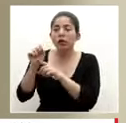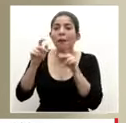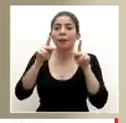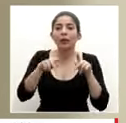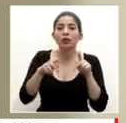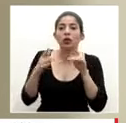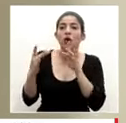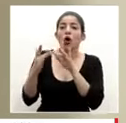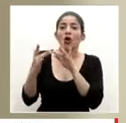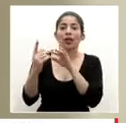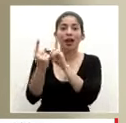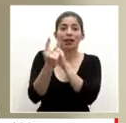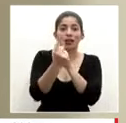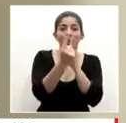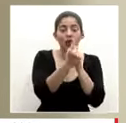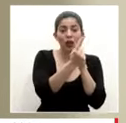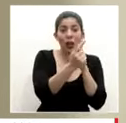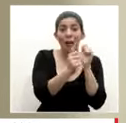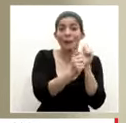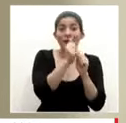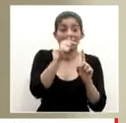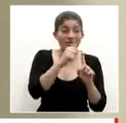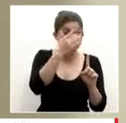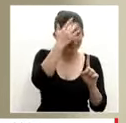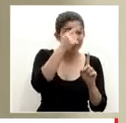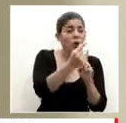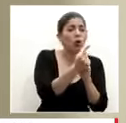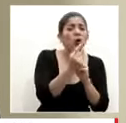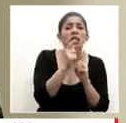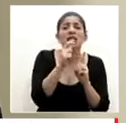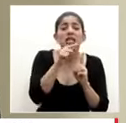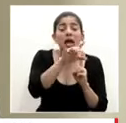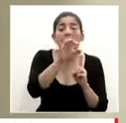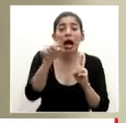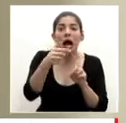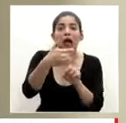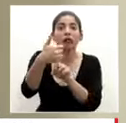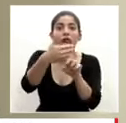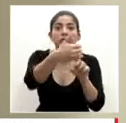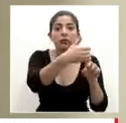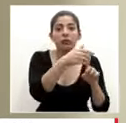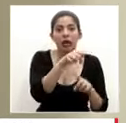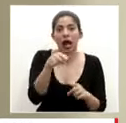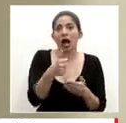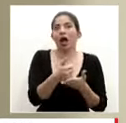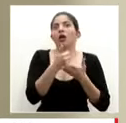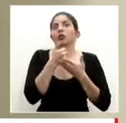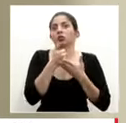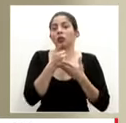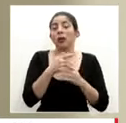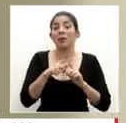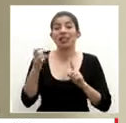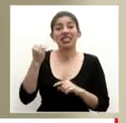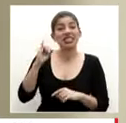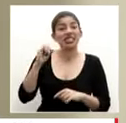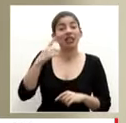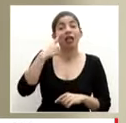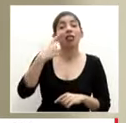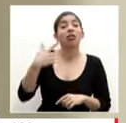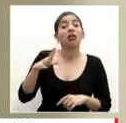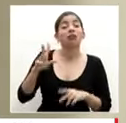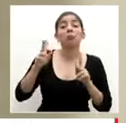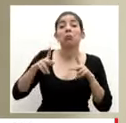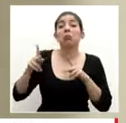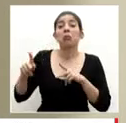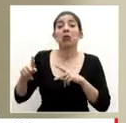cercanos en la mayoría de los casos de una forma oportuna. Pero si hay descuidos, si la población no reacciona, no